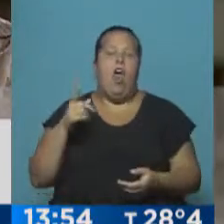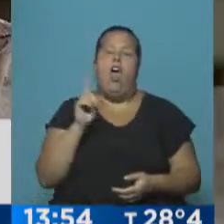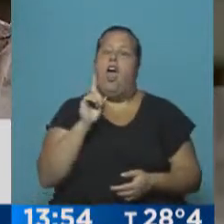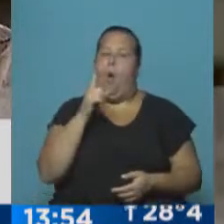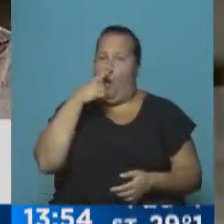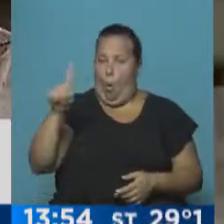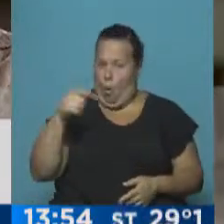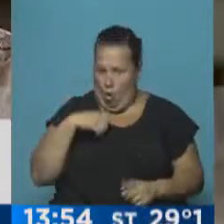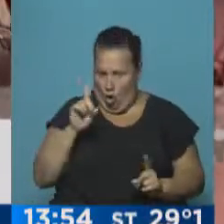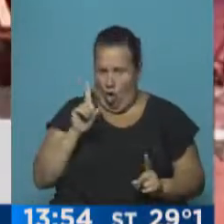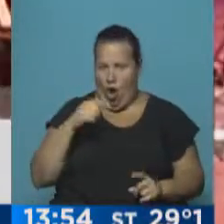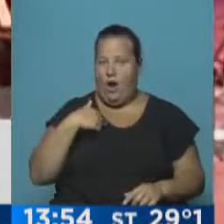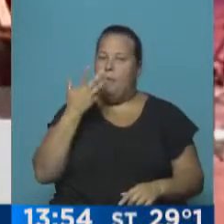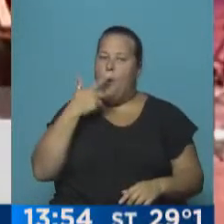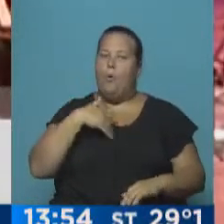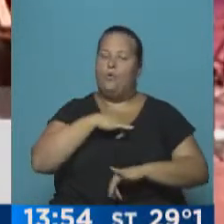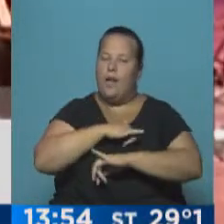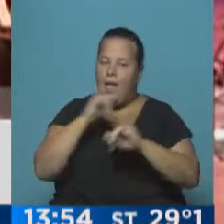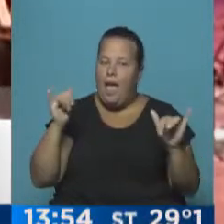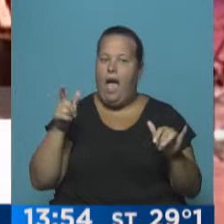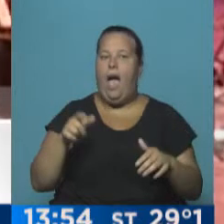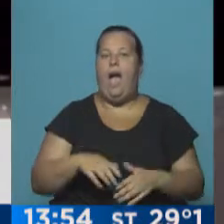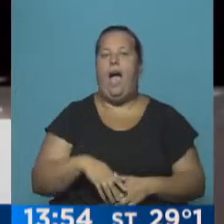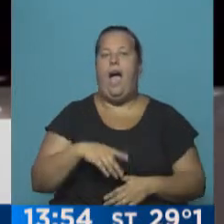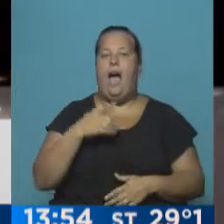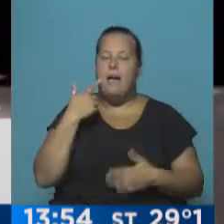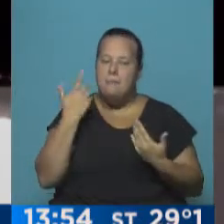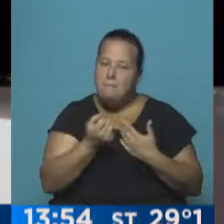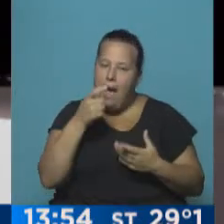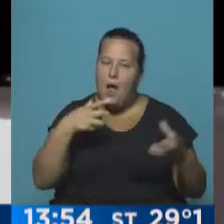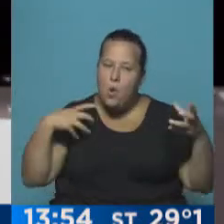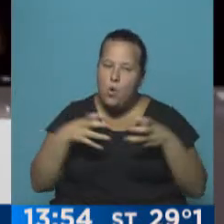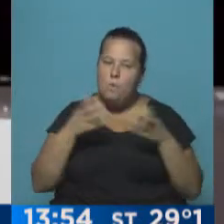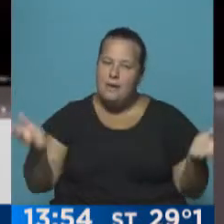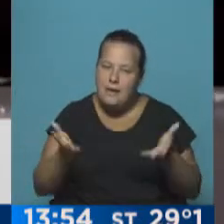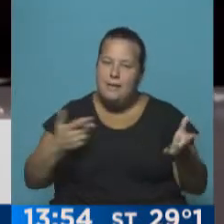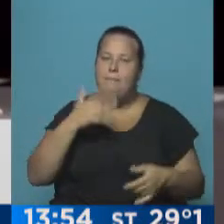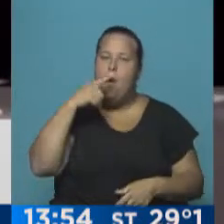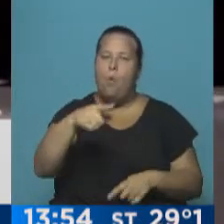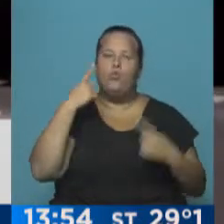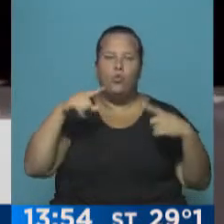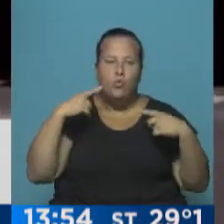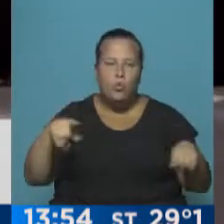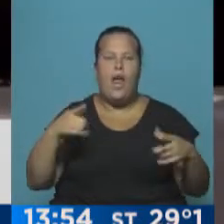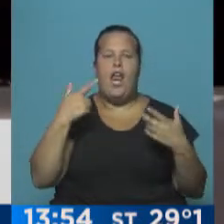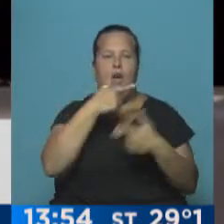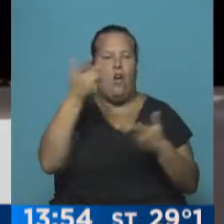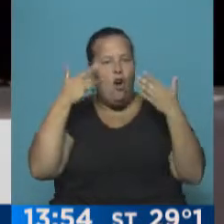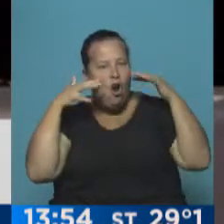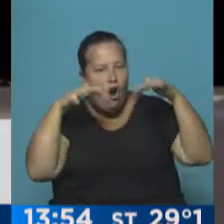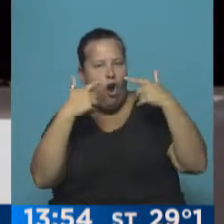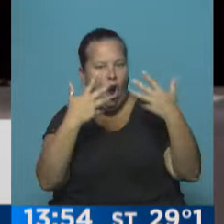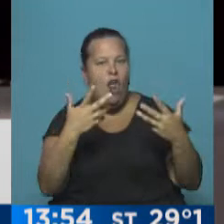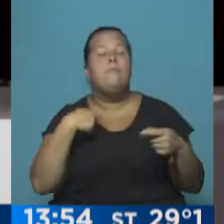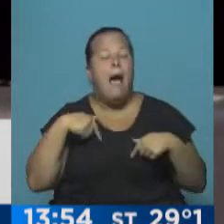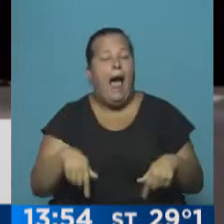lo último que voy a hacer quiero darle mucho pedal a la orquesta quiero que la orquesta suena que sea conocido porque para